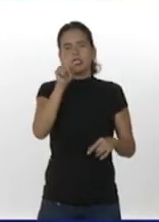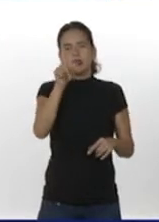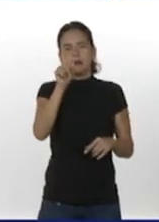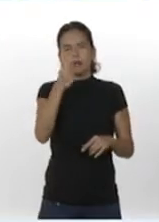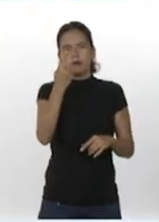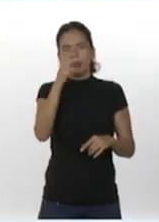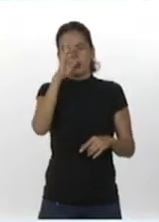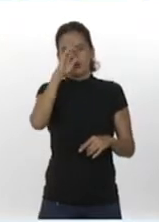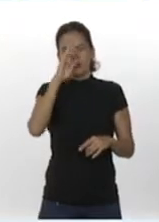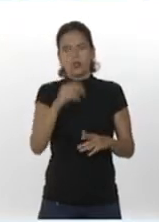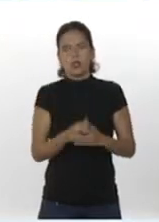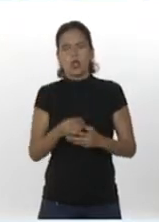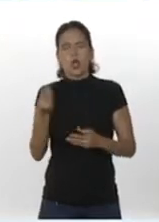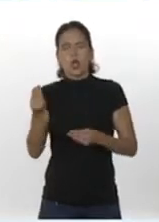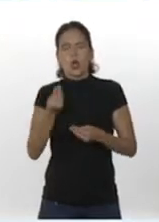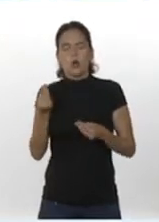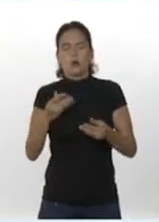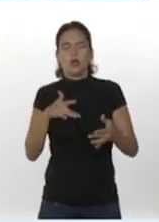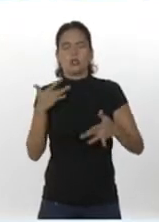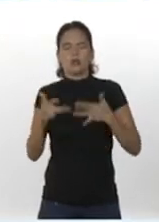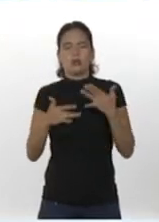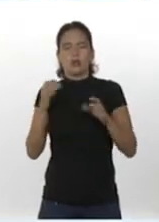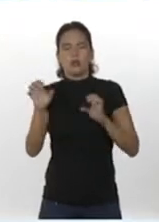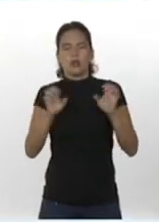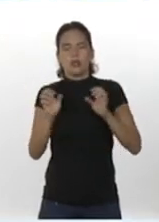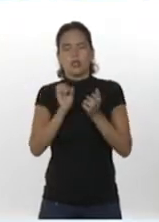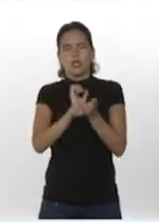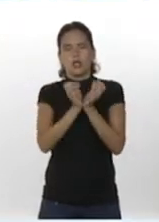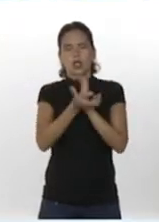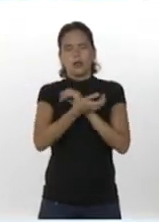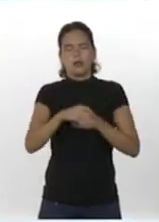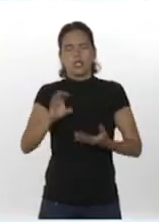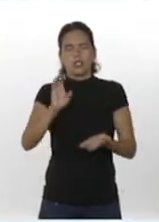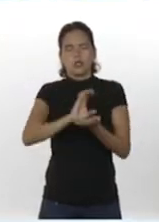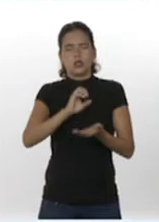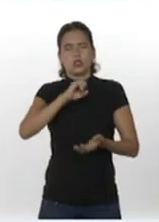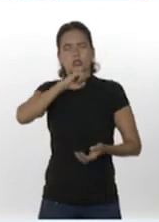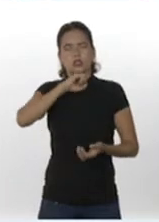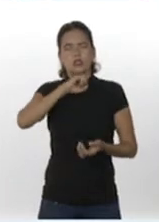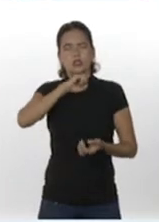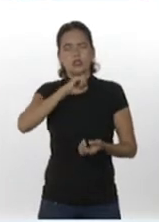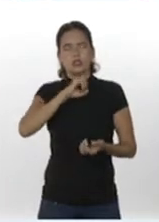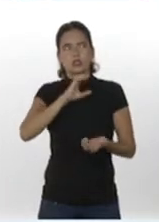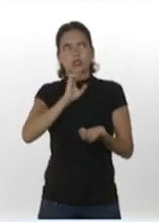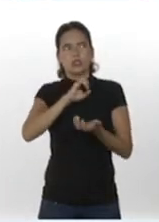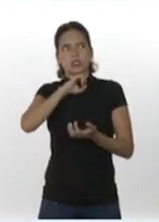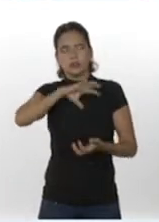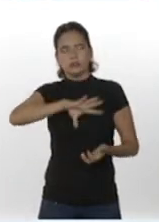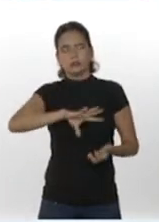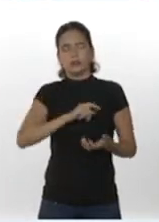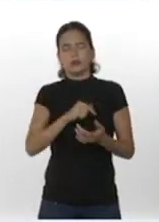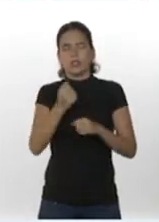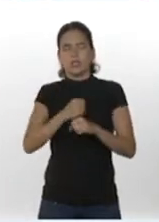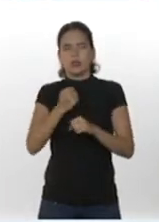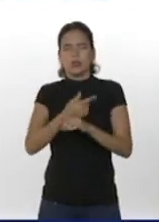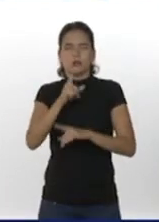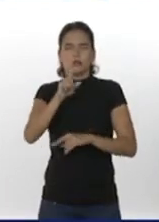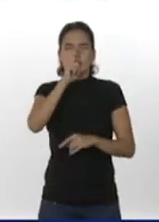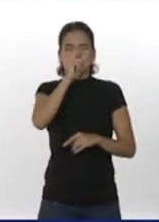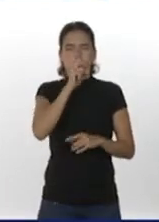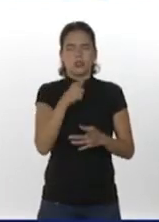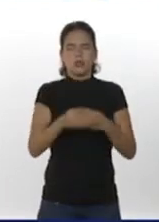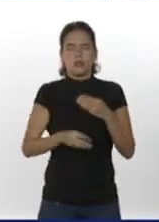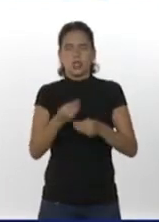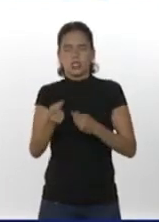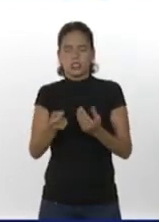República. Como actividades evaluativas en Geografía, Historia y Ciudadanía vamos a estar trabajando. Para primer año van a elaborar